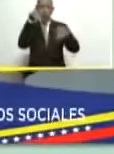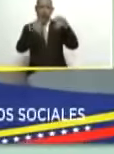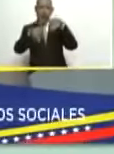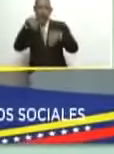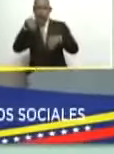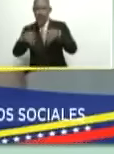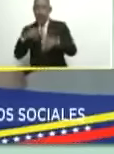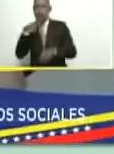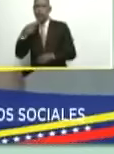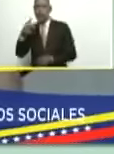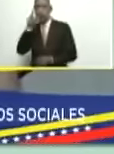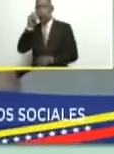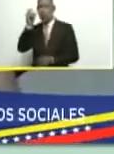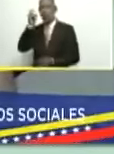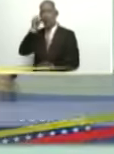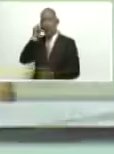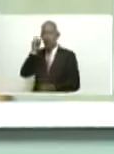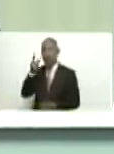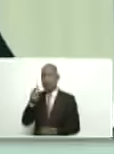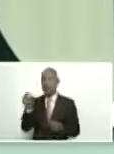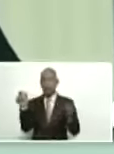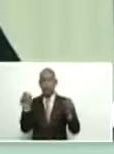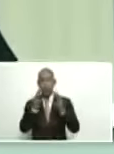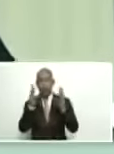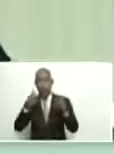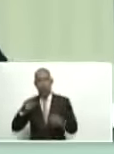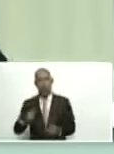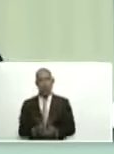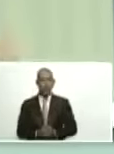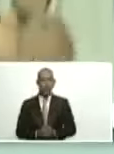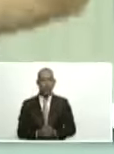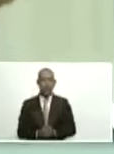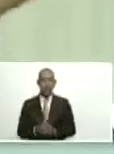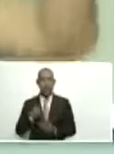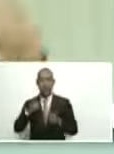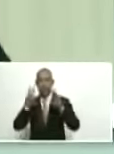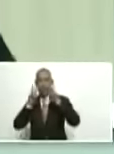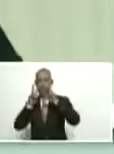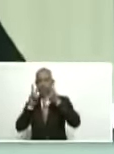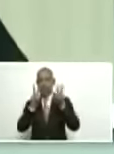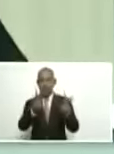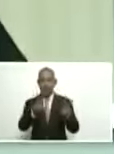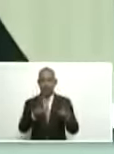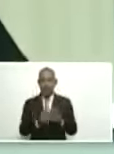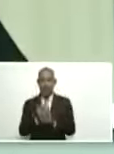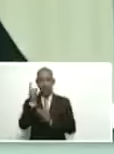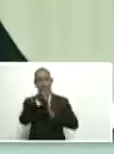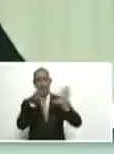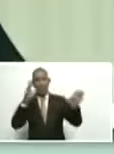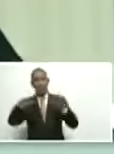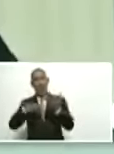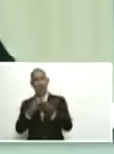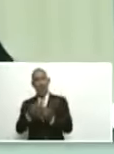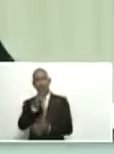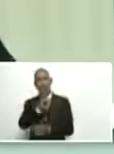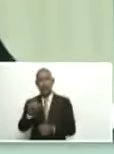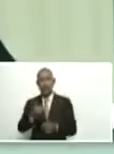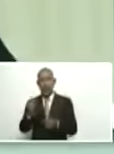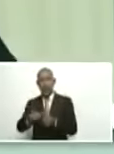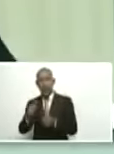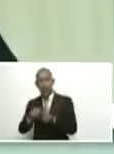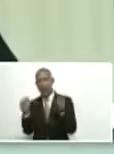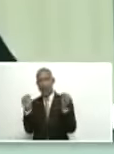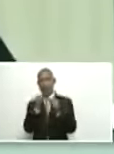sus voceros y voceras ha sido impresionante. La hemos visto desde el Delta Macuro hasta el Zulia, desde Mérida